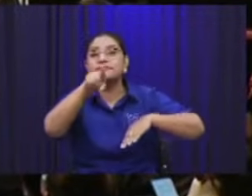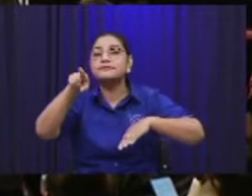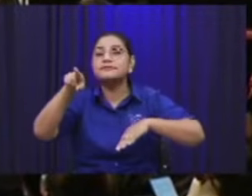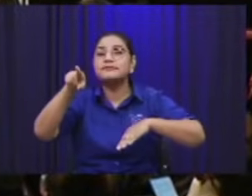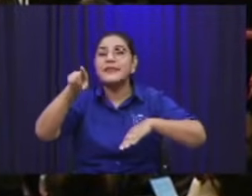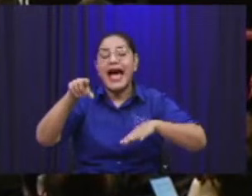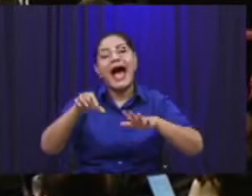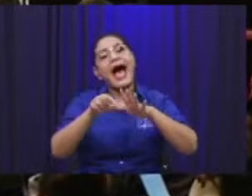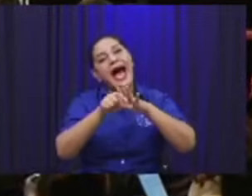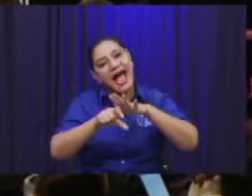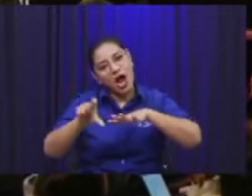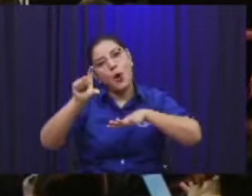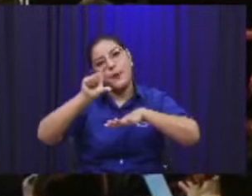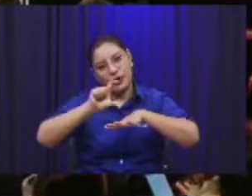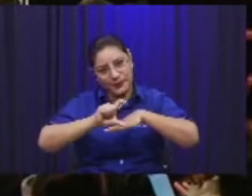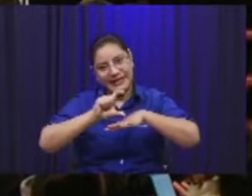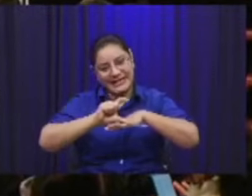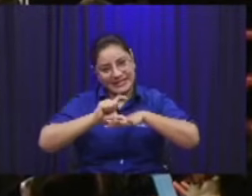compromiso